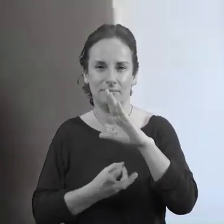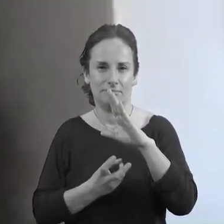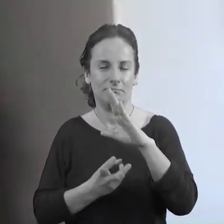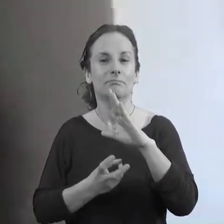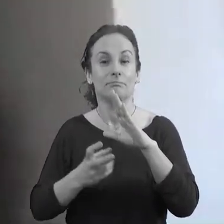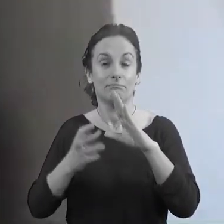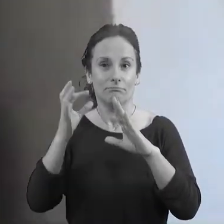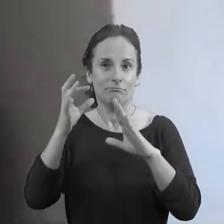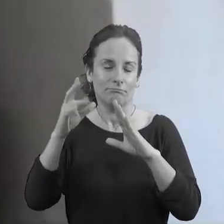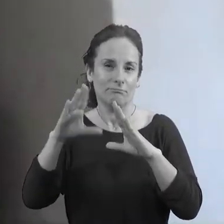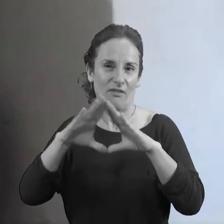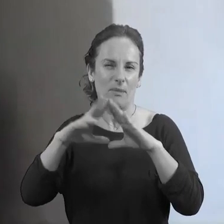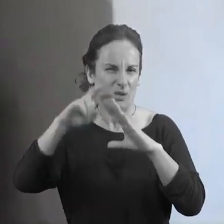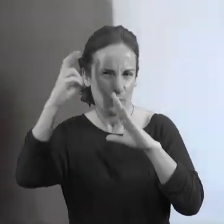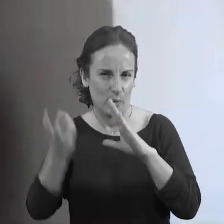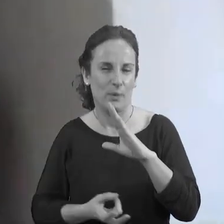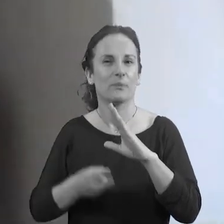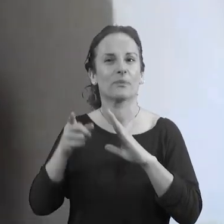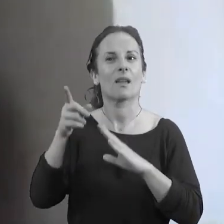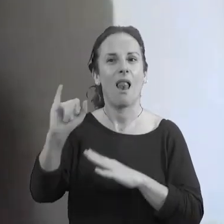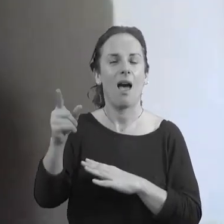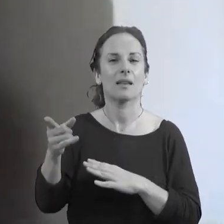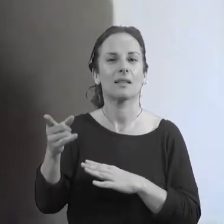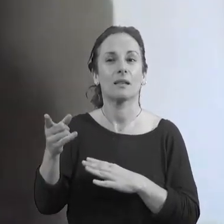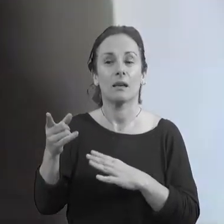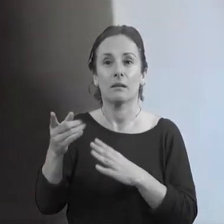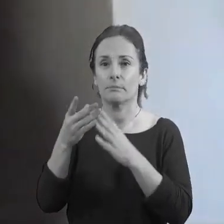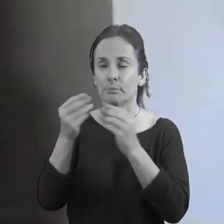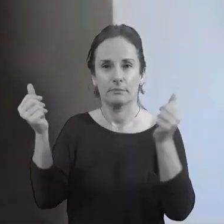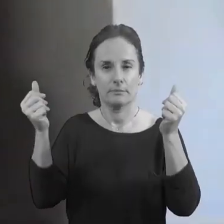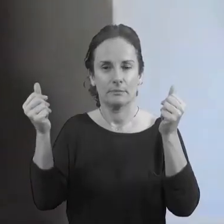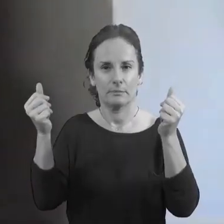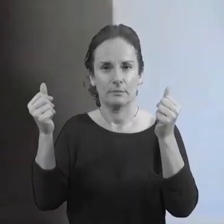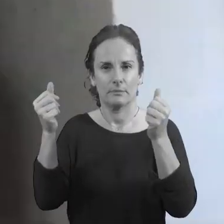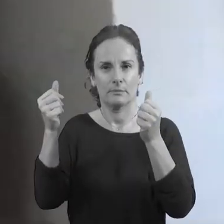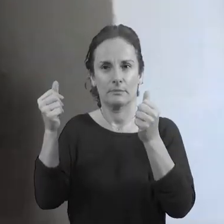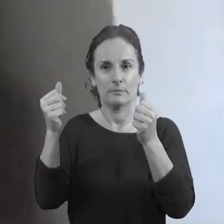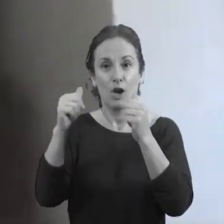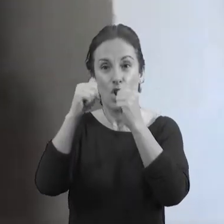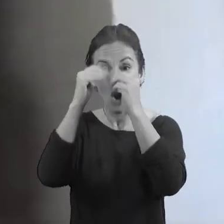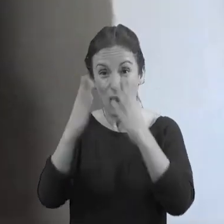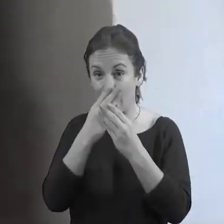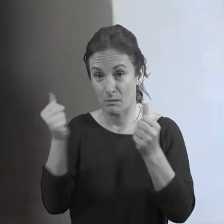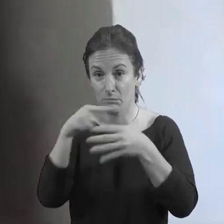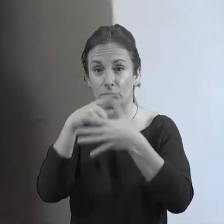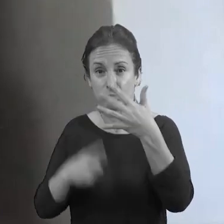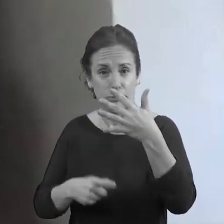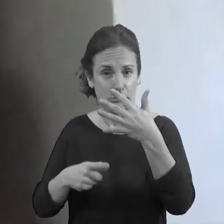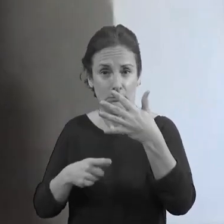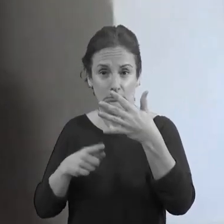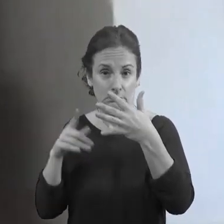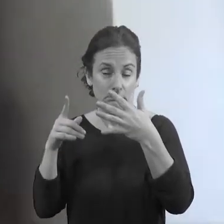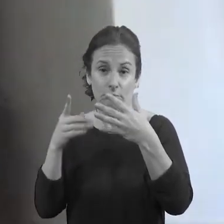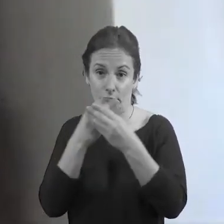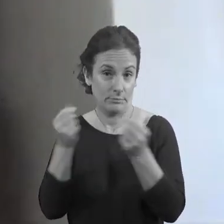sus vertientes, ¿no? Y han desaparecido, ¿no? Sin darnos cuenta o